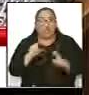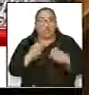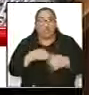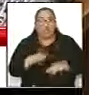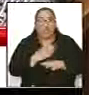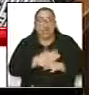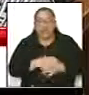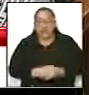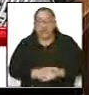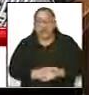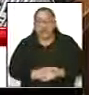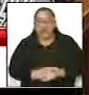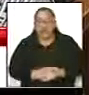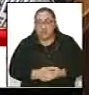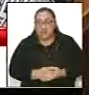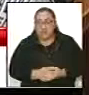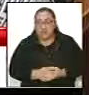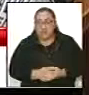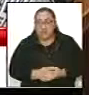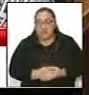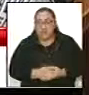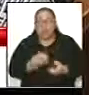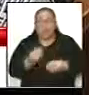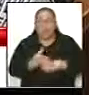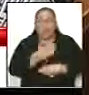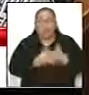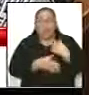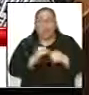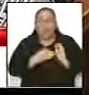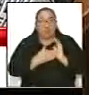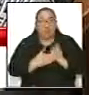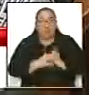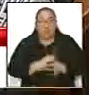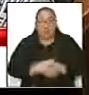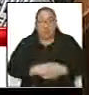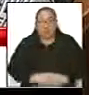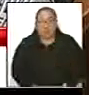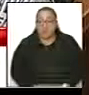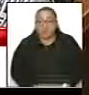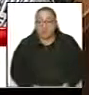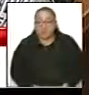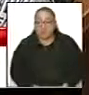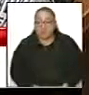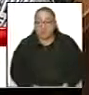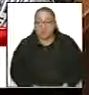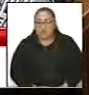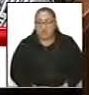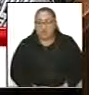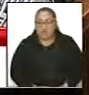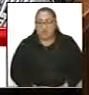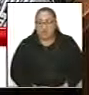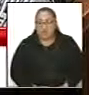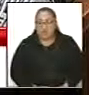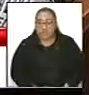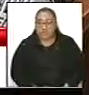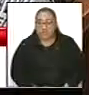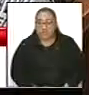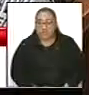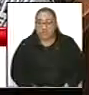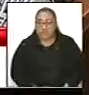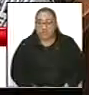digamos, un marco conceptual muy anterior a la fecha en que se implementó. Quien les habla estuvo en, perteneció a la sociedad en ese